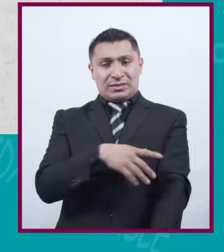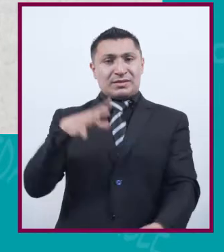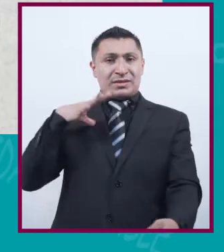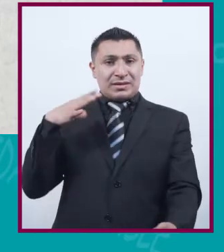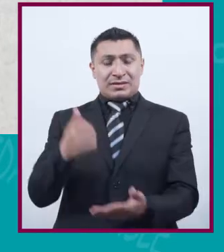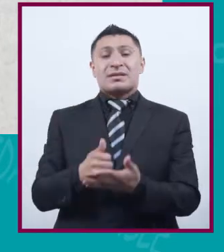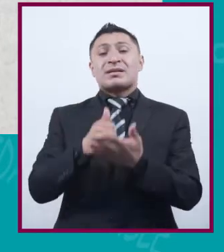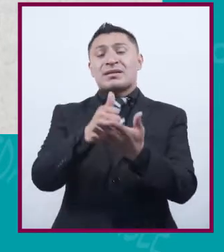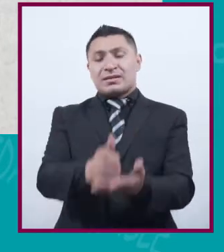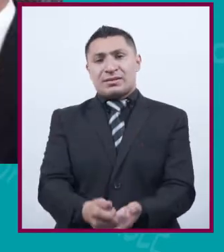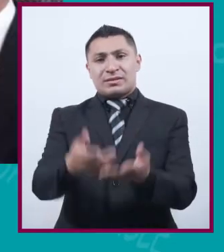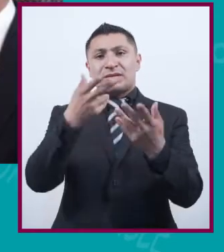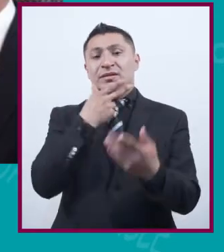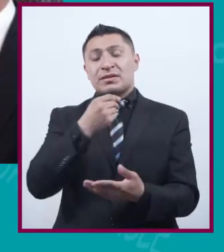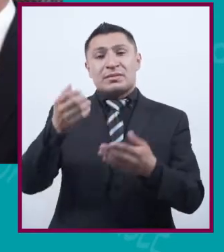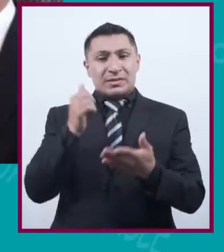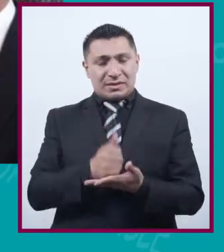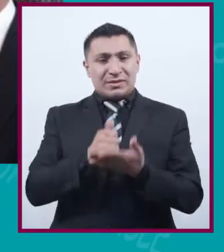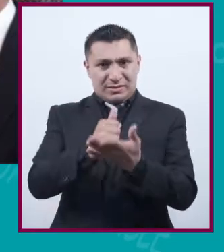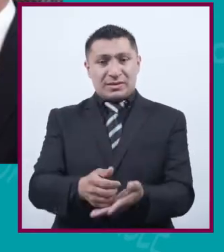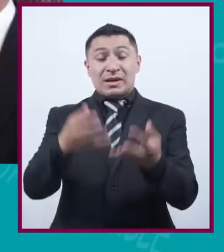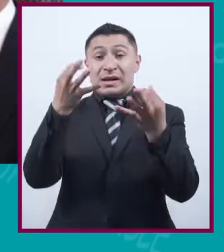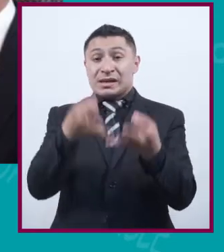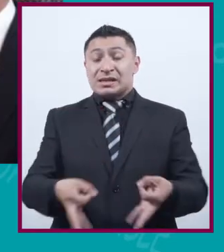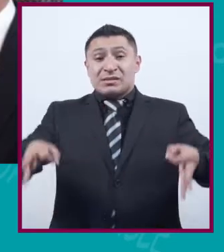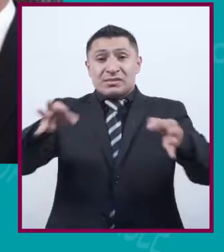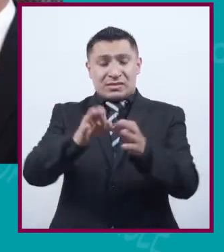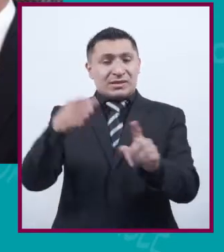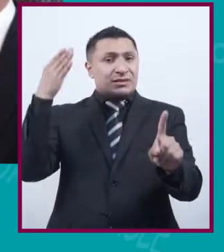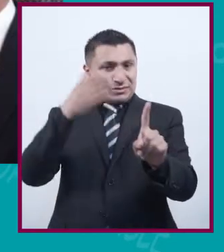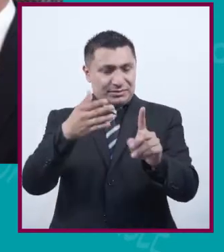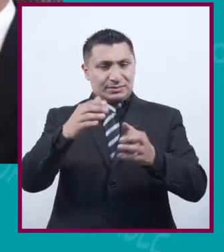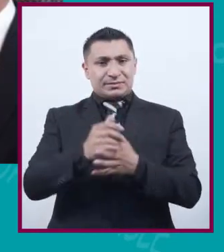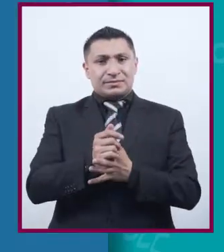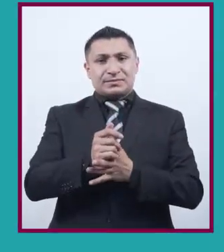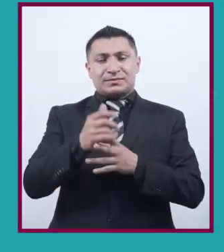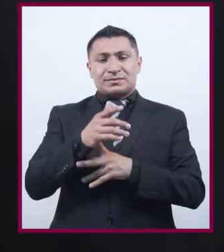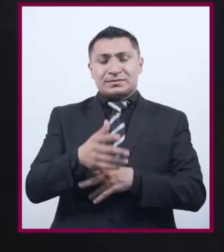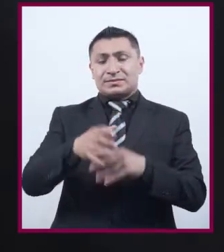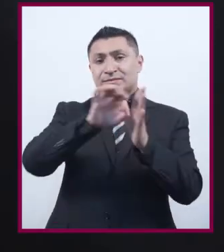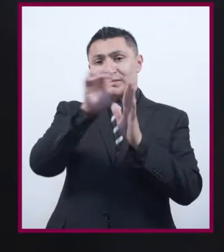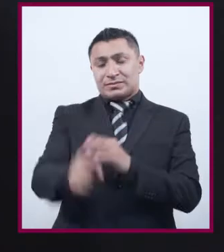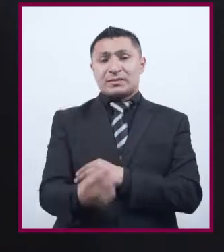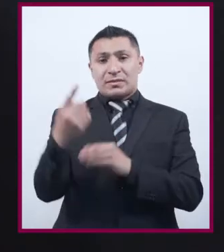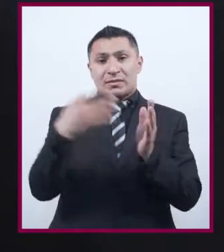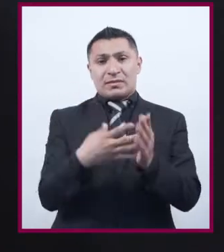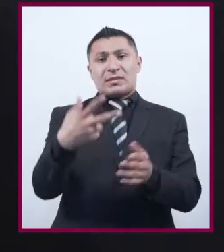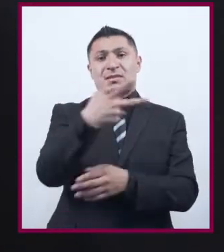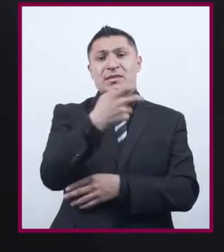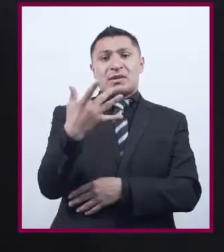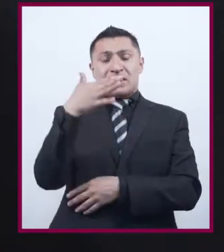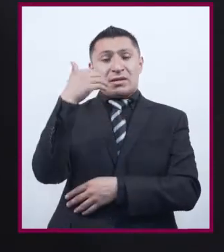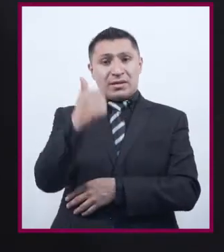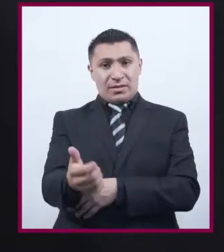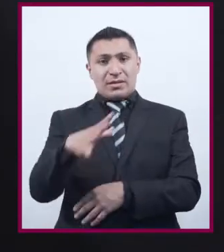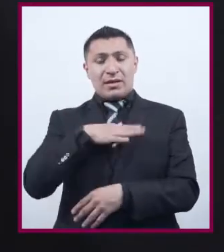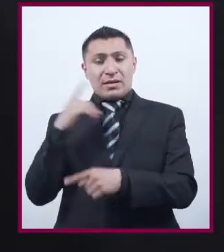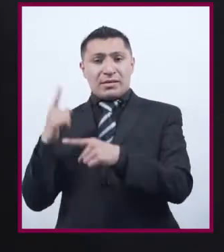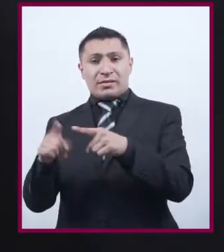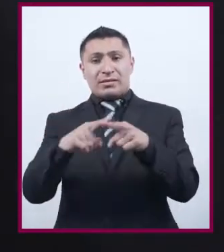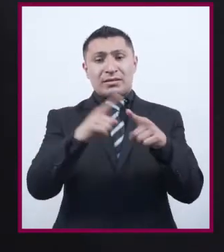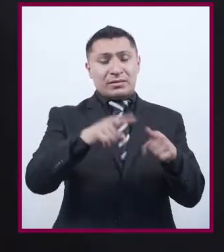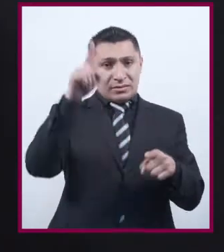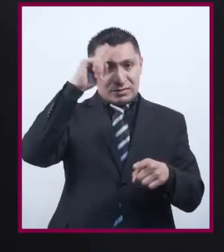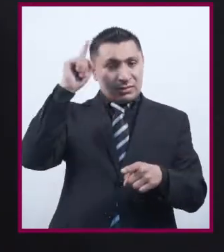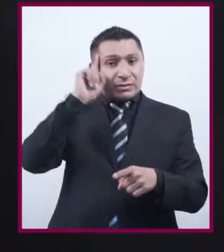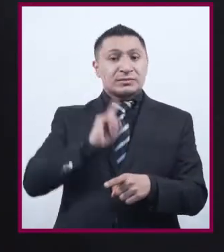ha contado con la ayuda de figuras masculinas que han sido útiles a la causa. Por ejemplo, en 1856,